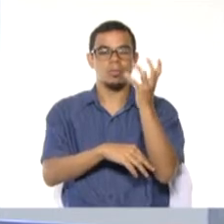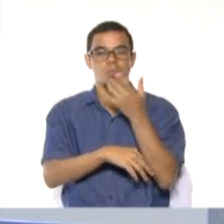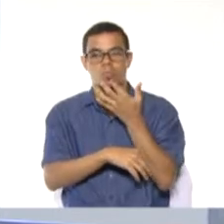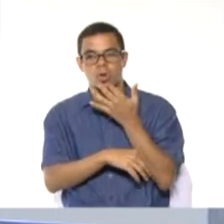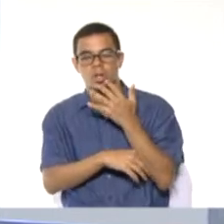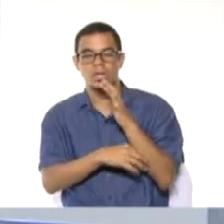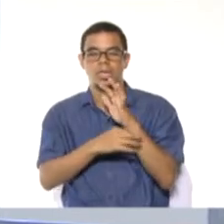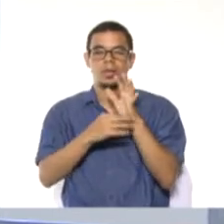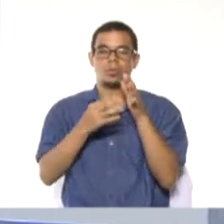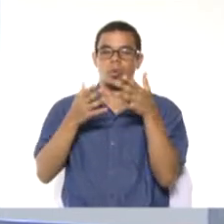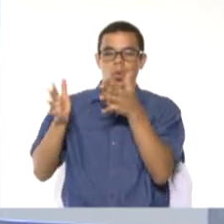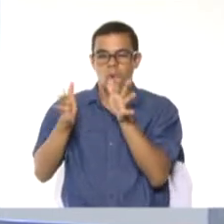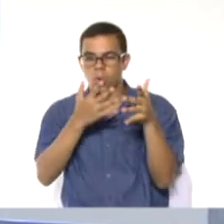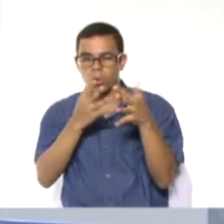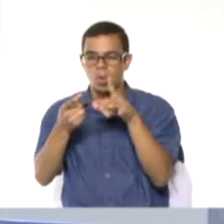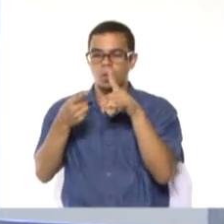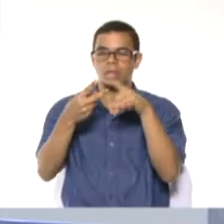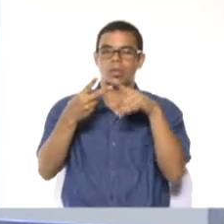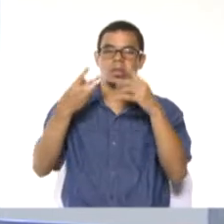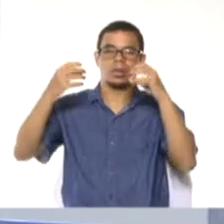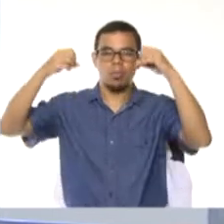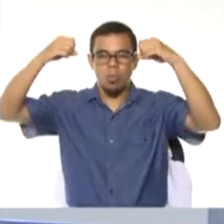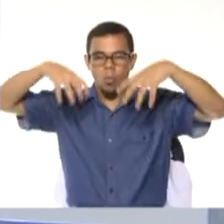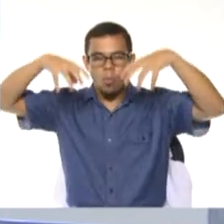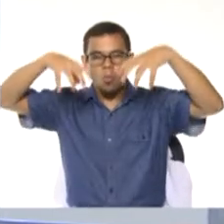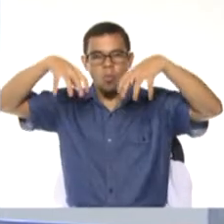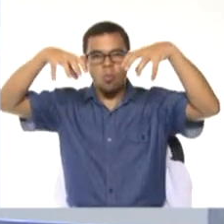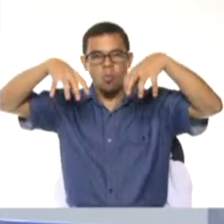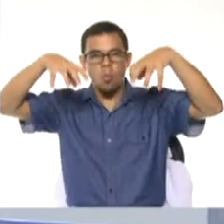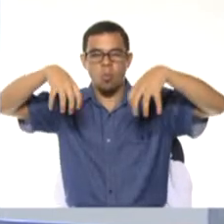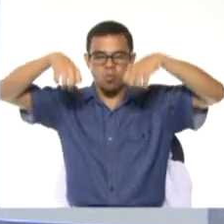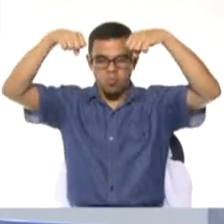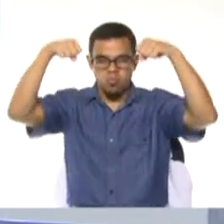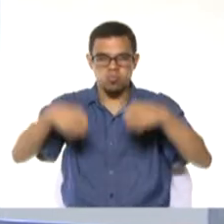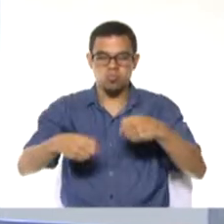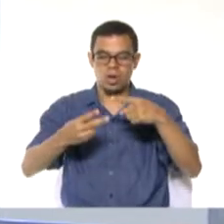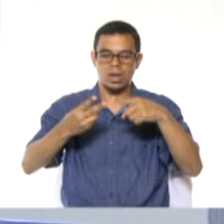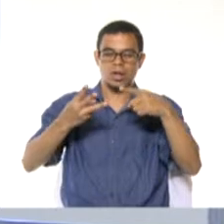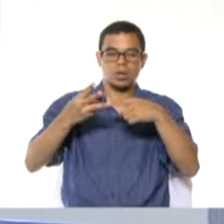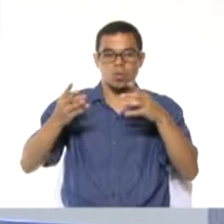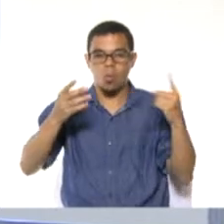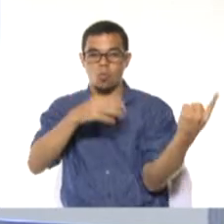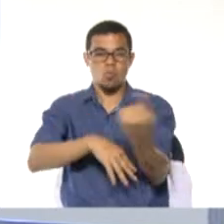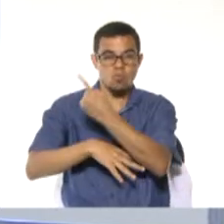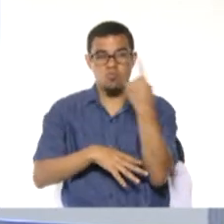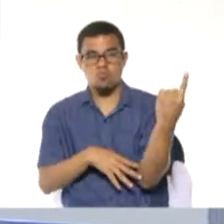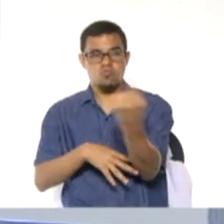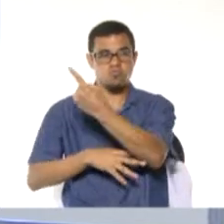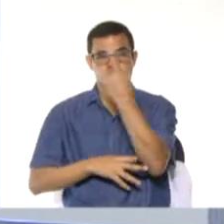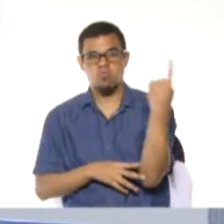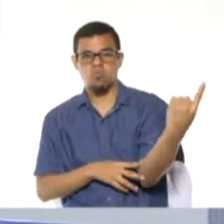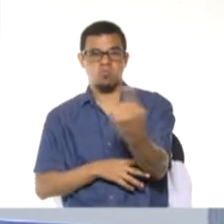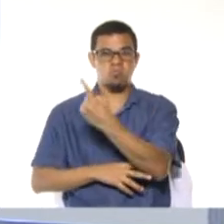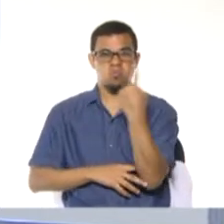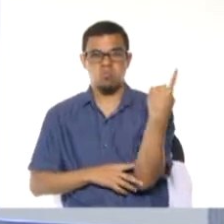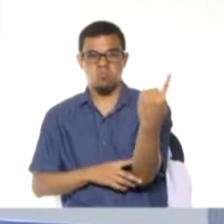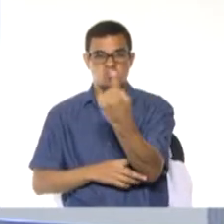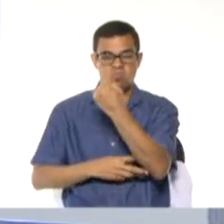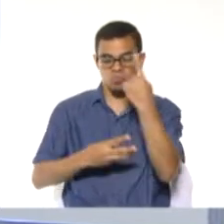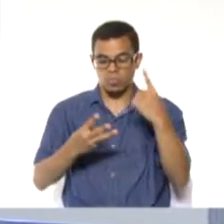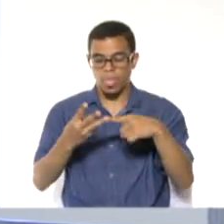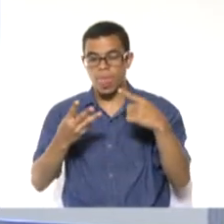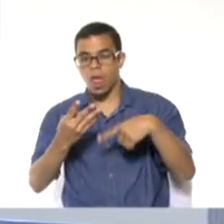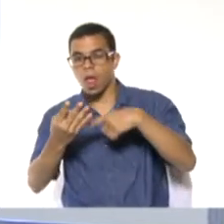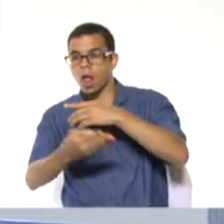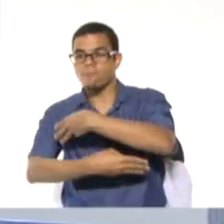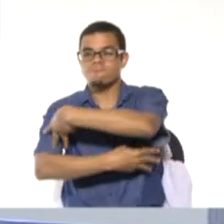pueden ser las lluvias, las precipitaciones, los vientos, los huracanes, se van a producir los